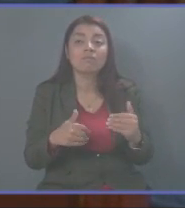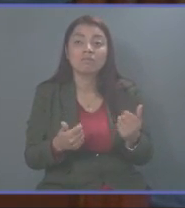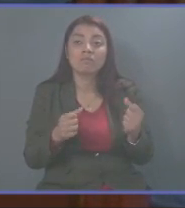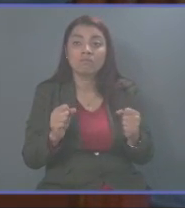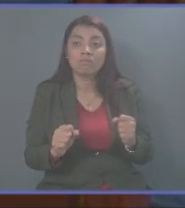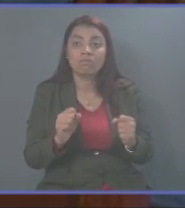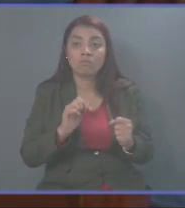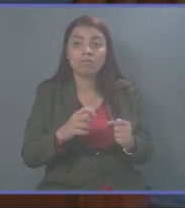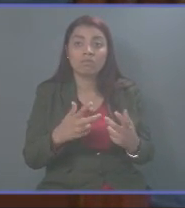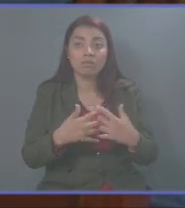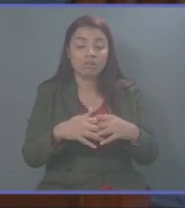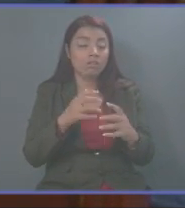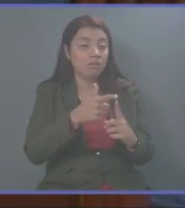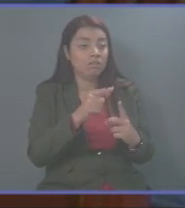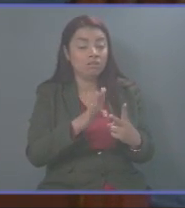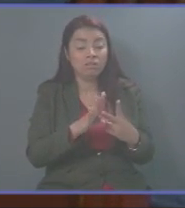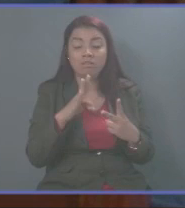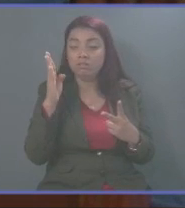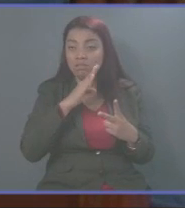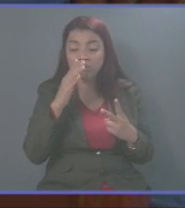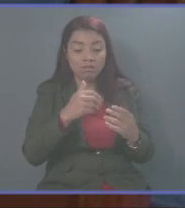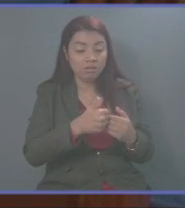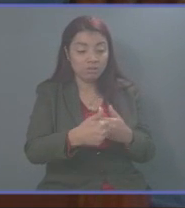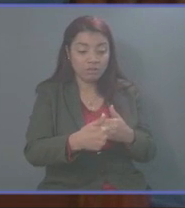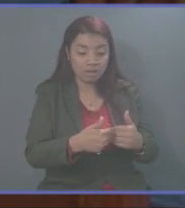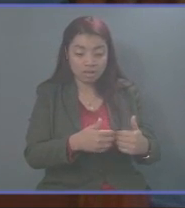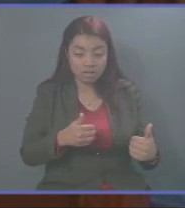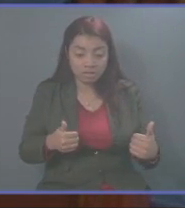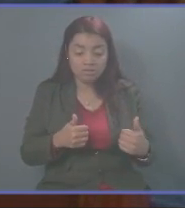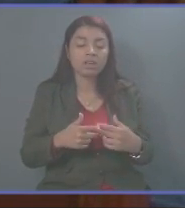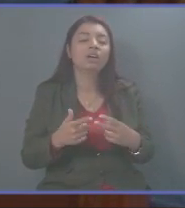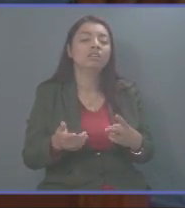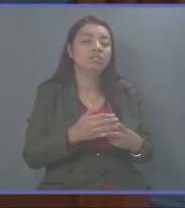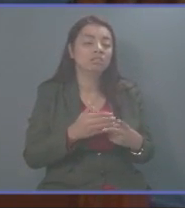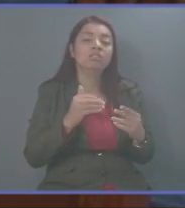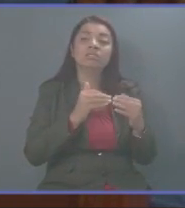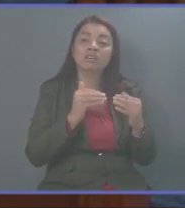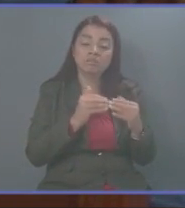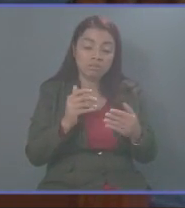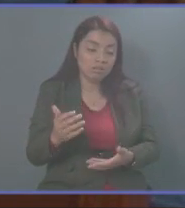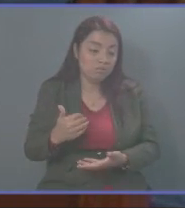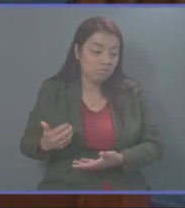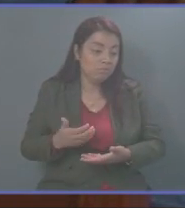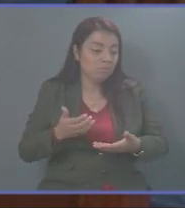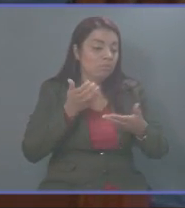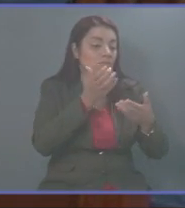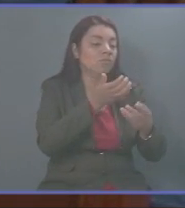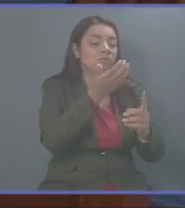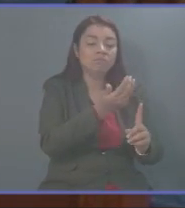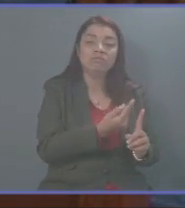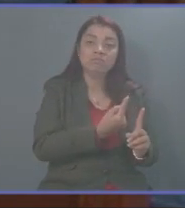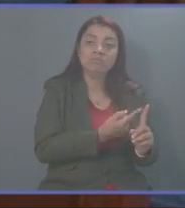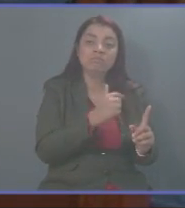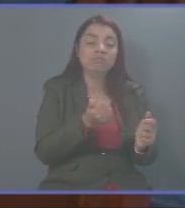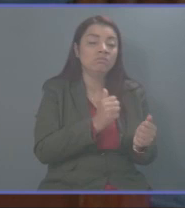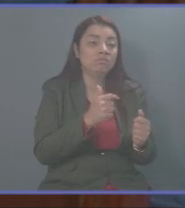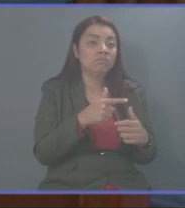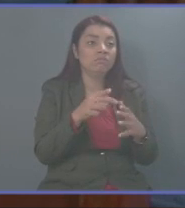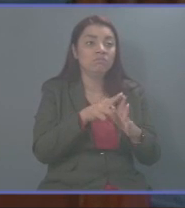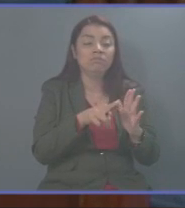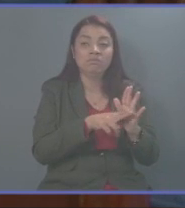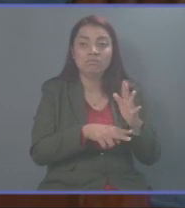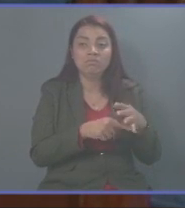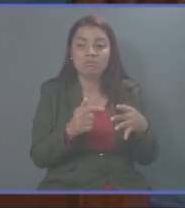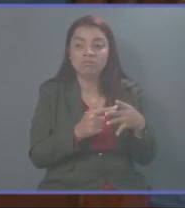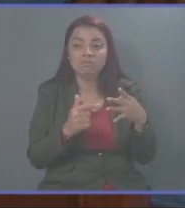de su generación, literal B, clasificar y separar los residuos desde la fuente, así como entregarlos a un gestor autorizado de conformidad a la normativa